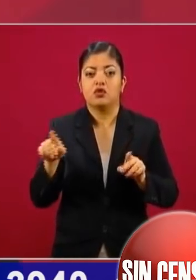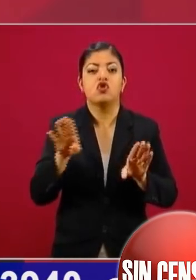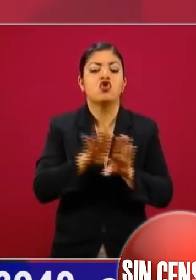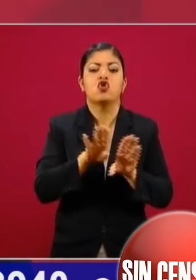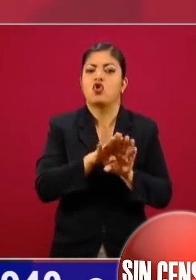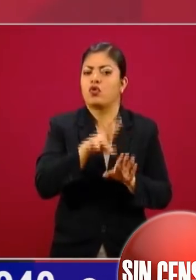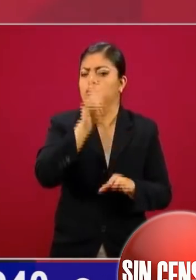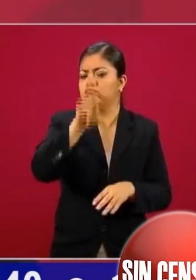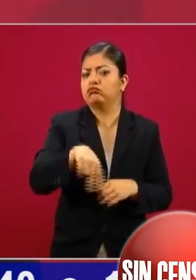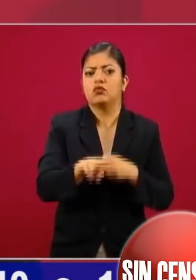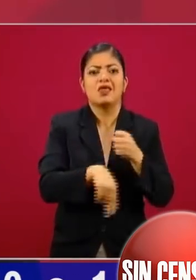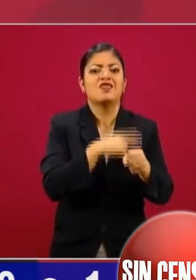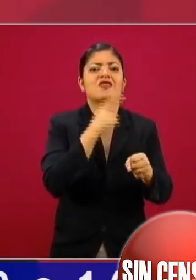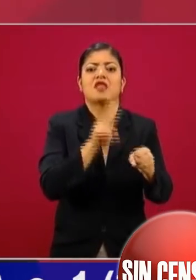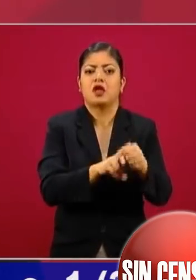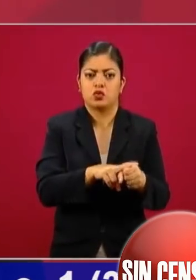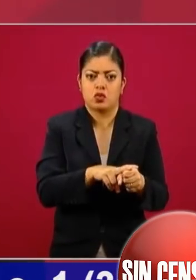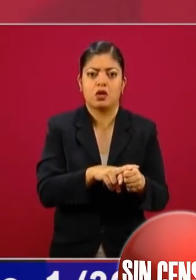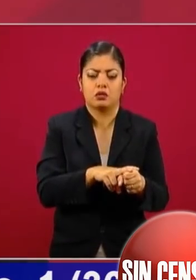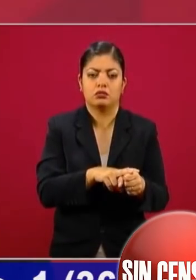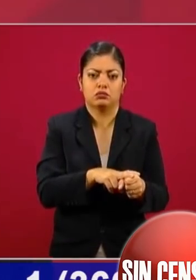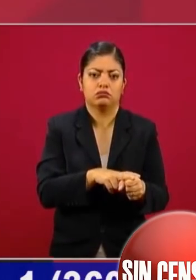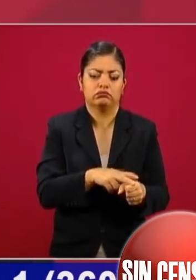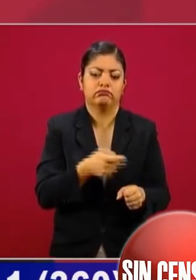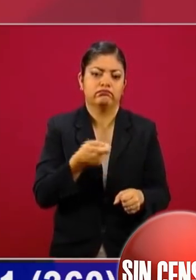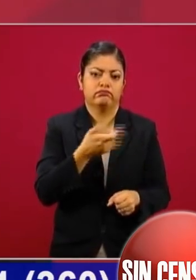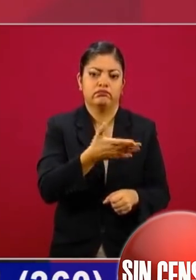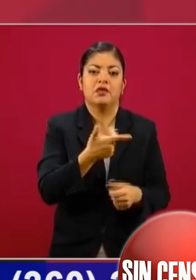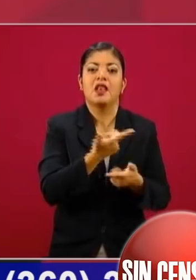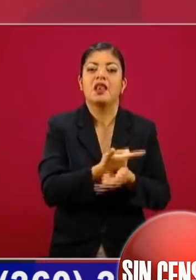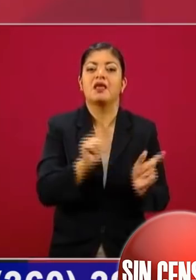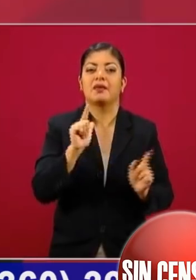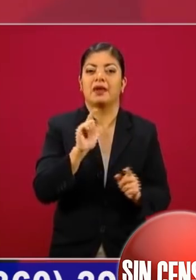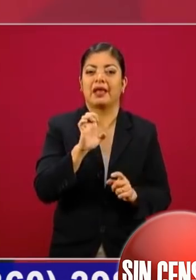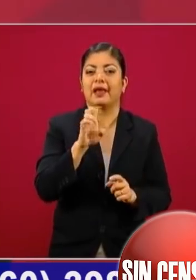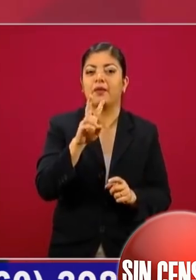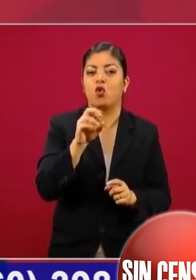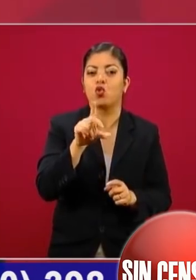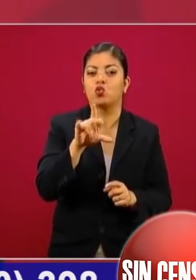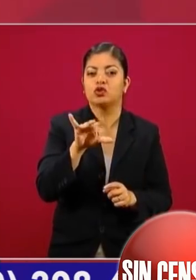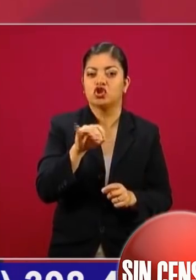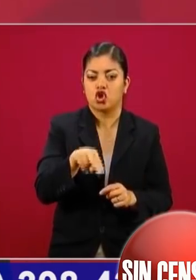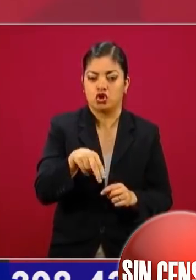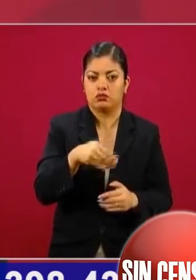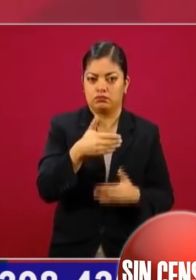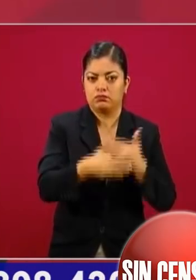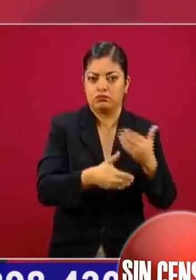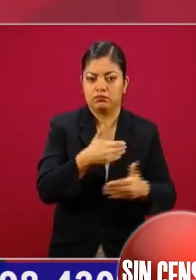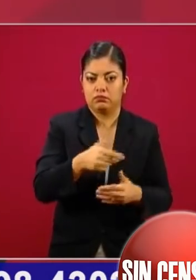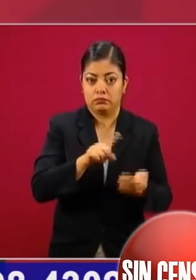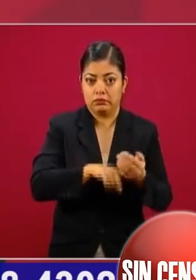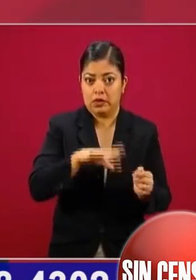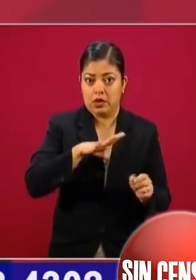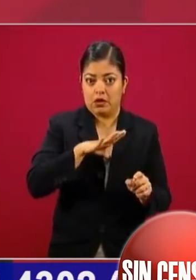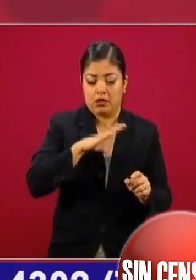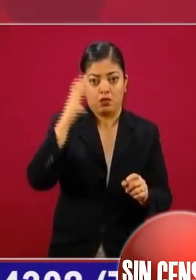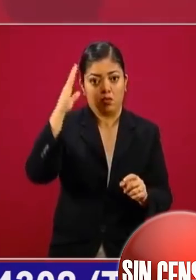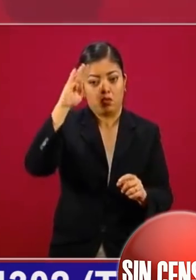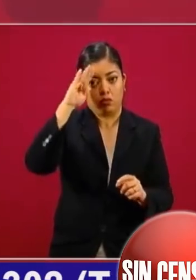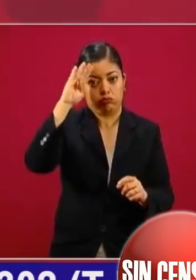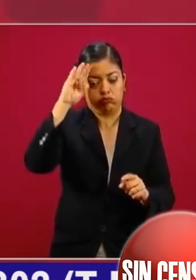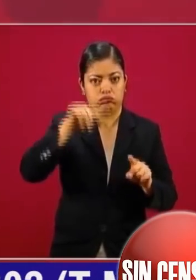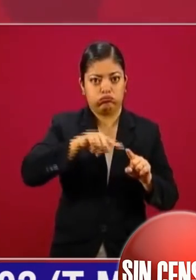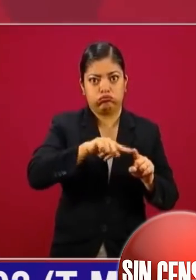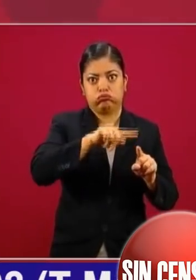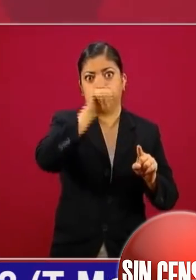en su historia natural, como se conoce técnicamente, que típicamente es una curva muy pronunciada, que